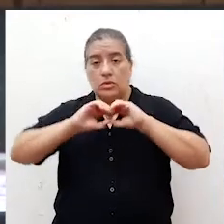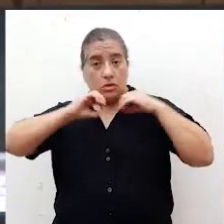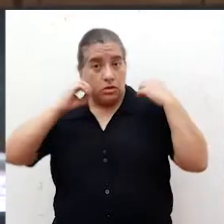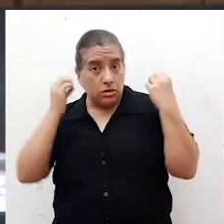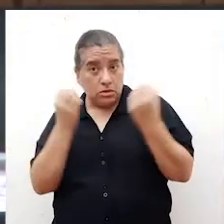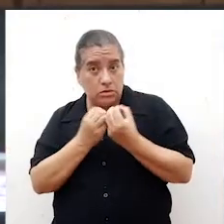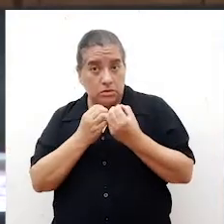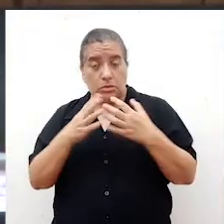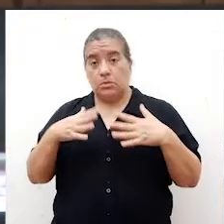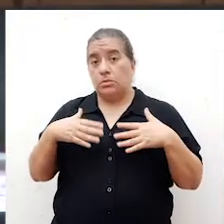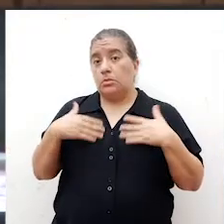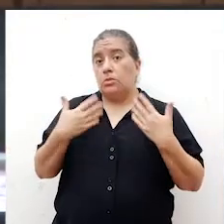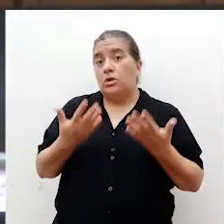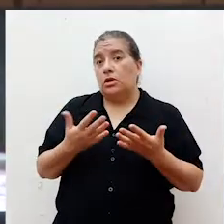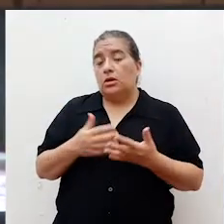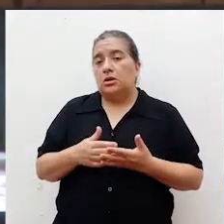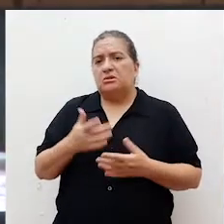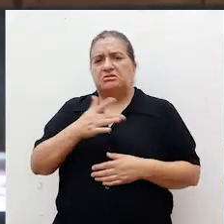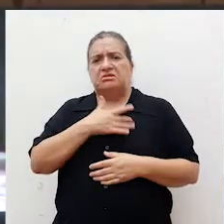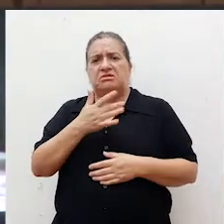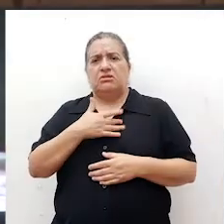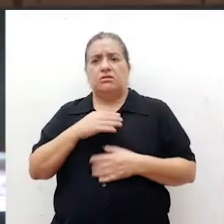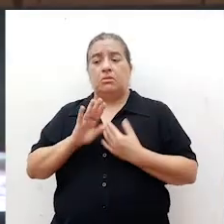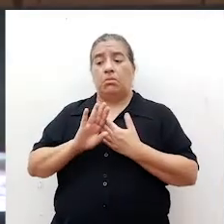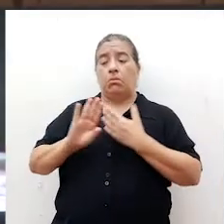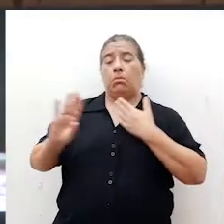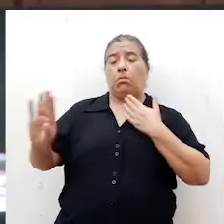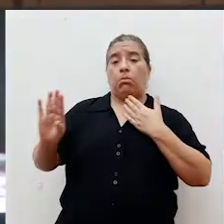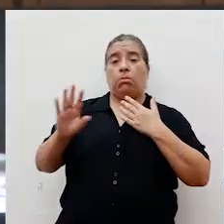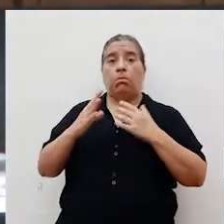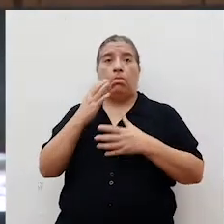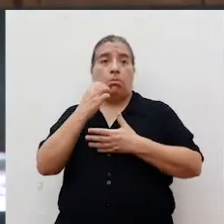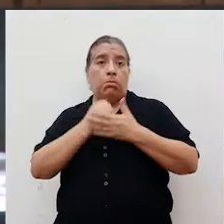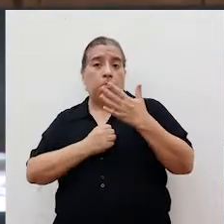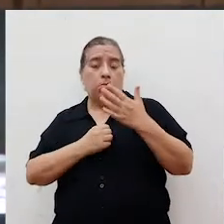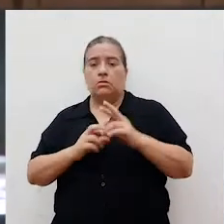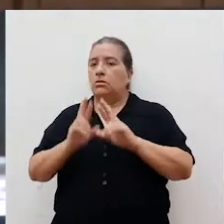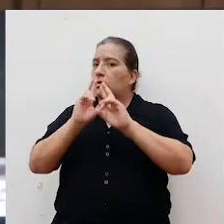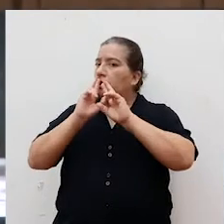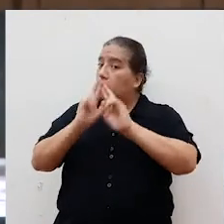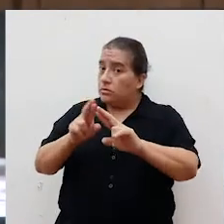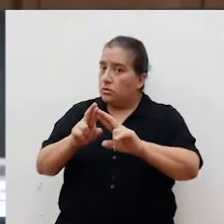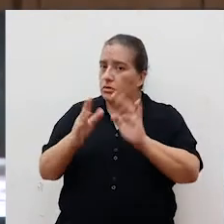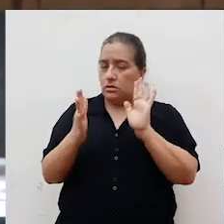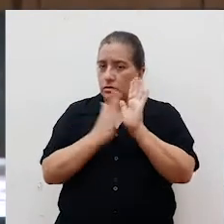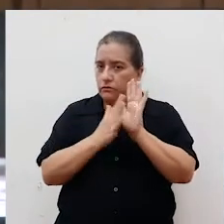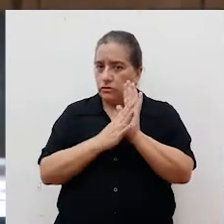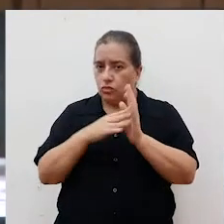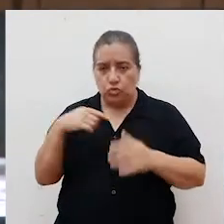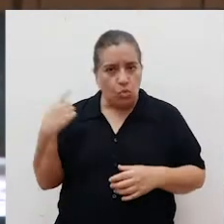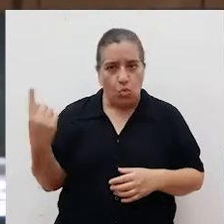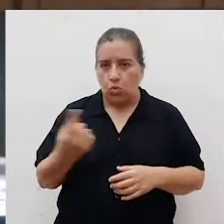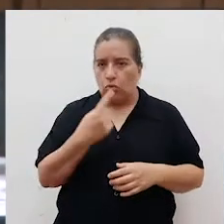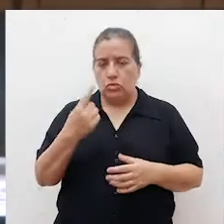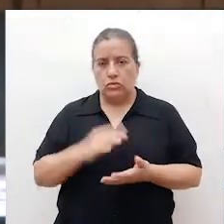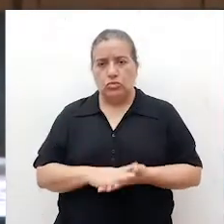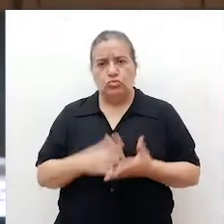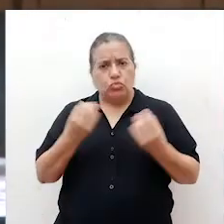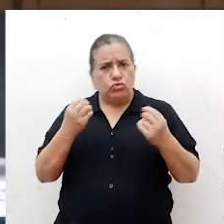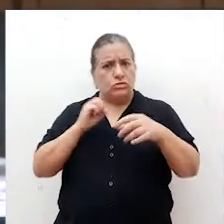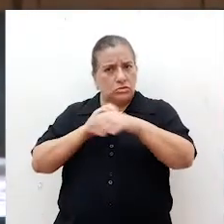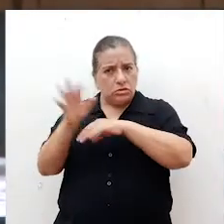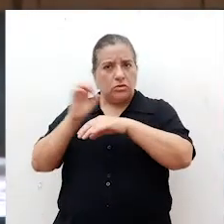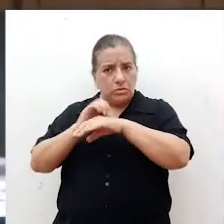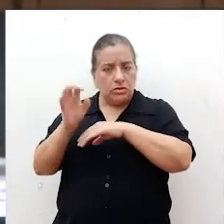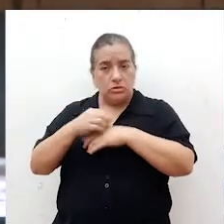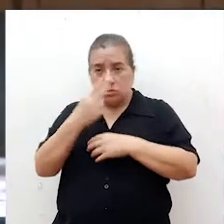vacunas. Primero sucedió con la distribución de las pruebas COVID, donde las clínicas estaban aprovechando precisamente de estas pruebas de